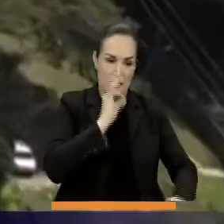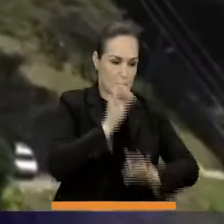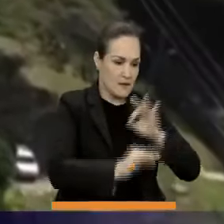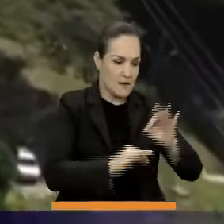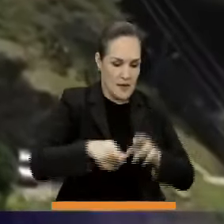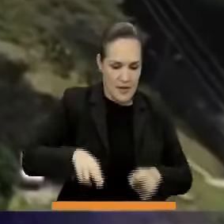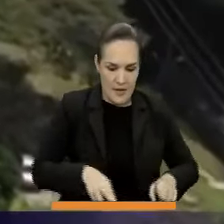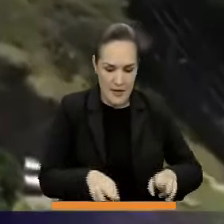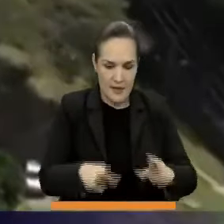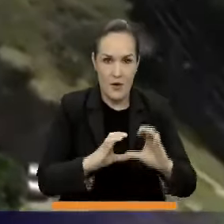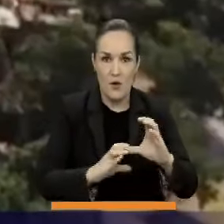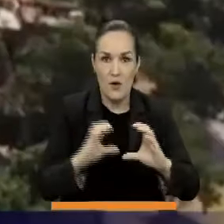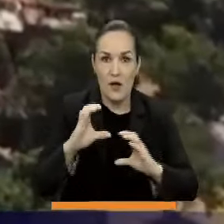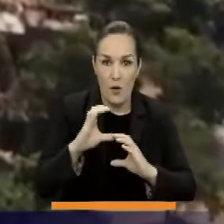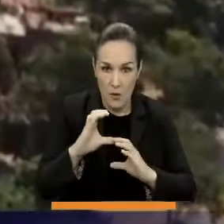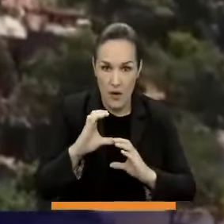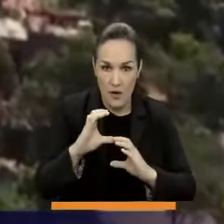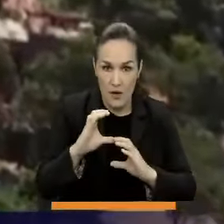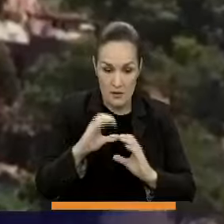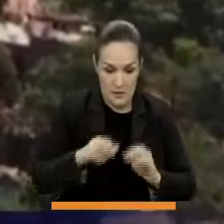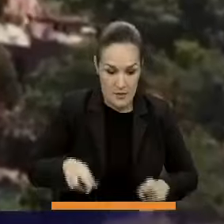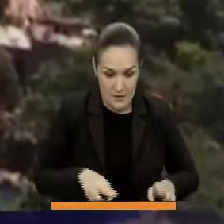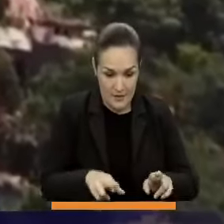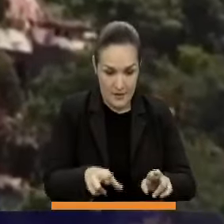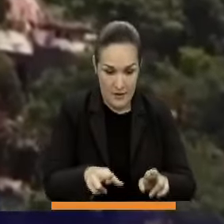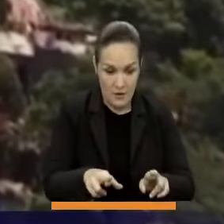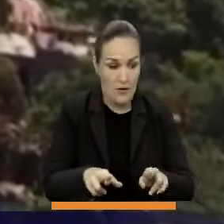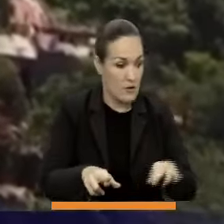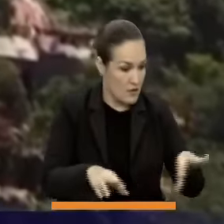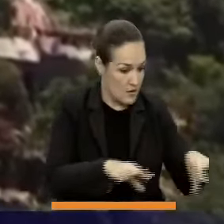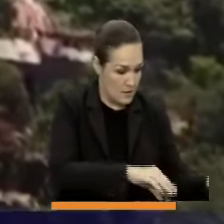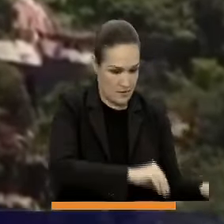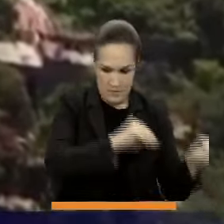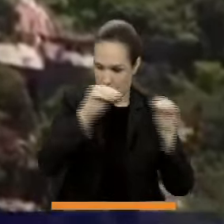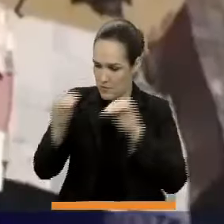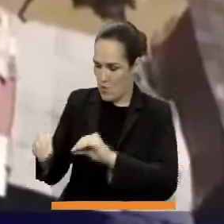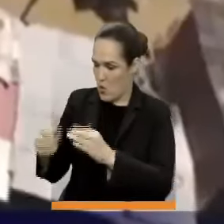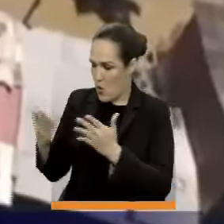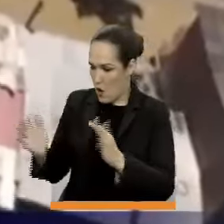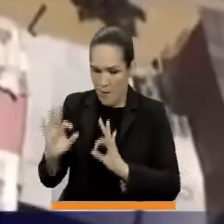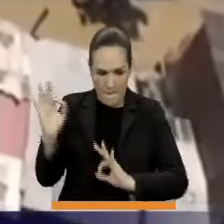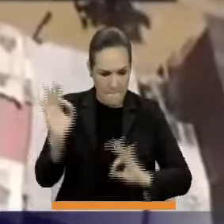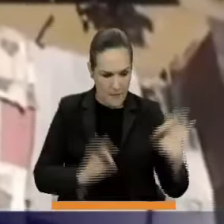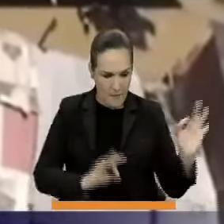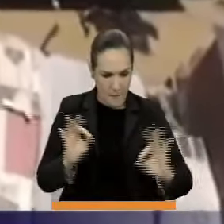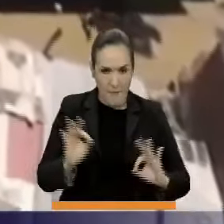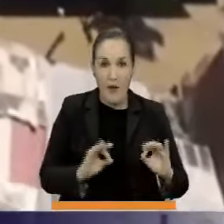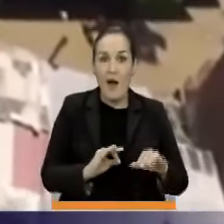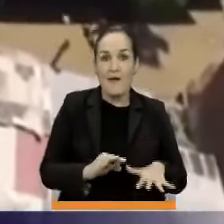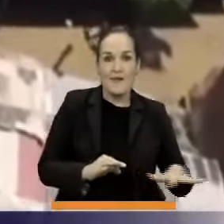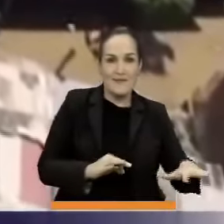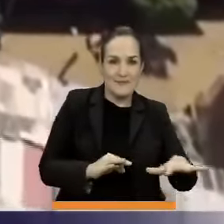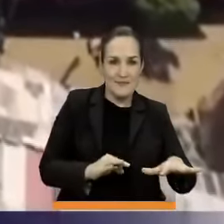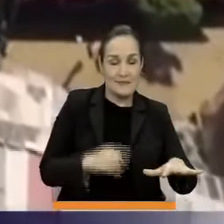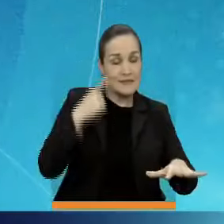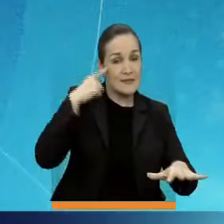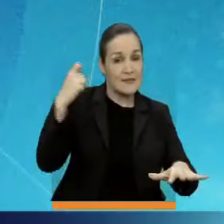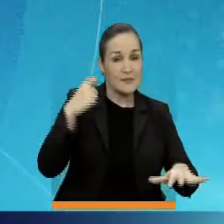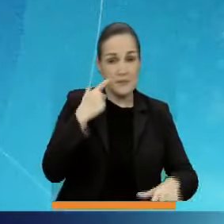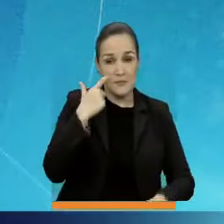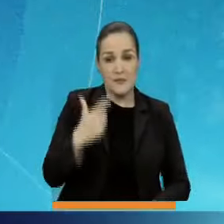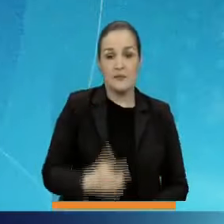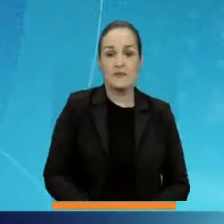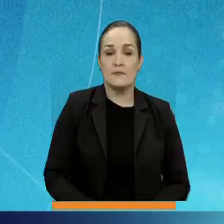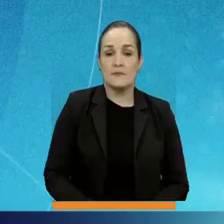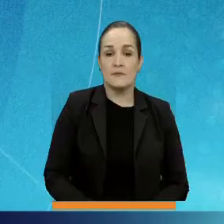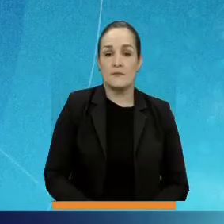río Cauca. Simultáneamente se abordará la reubicación de las familias ubicadas en esta zona de alto riesgo. Hoy